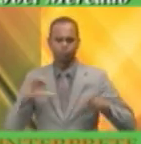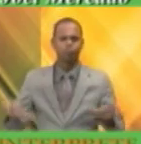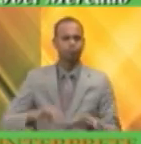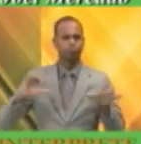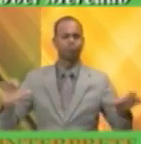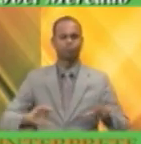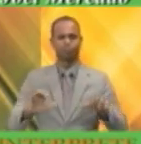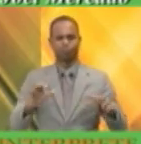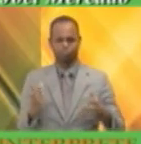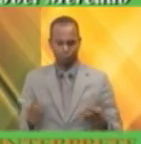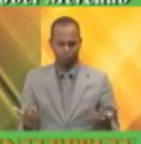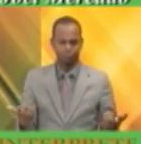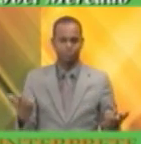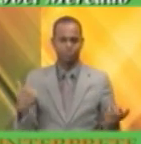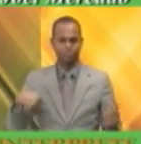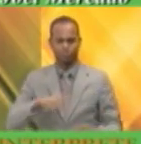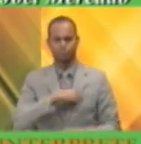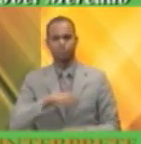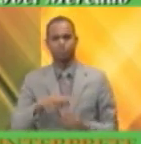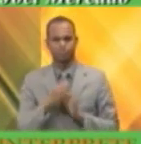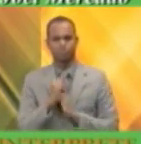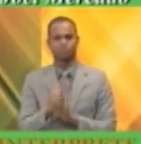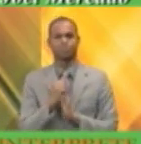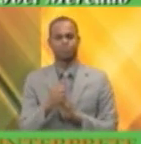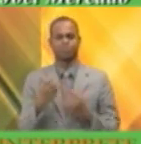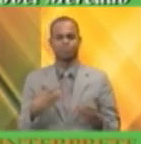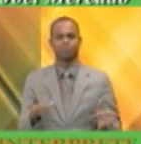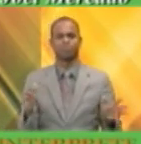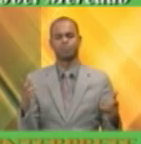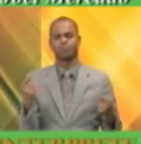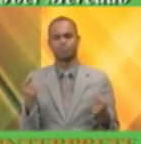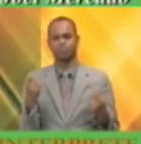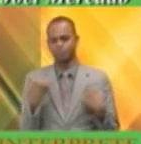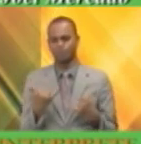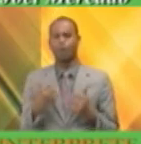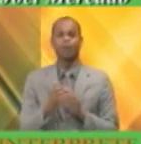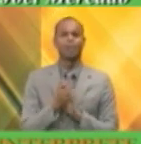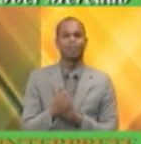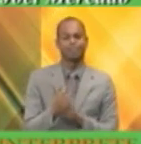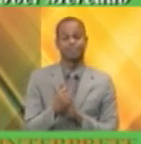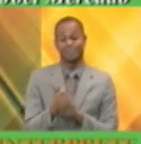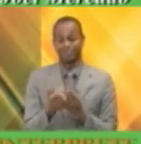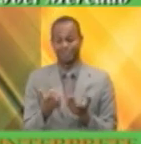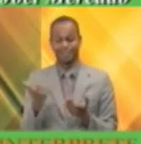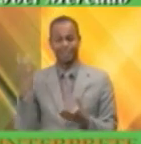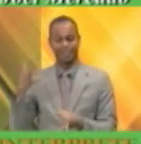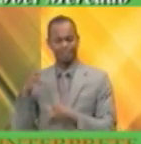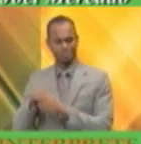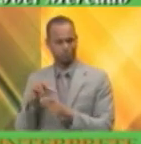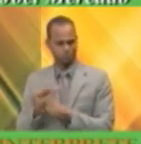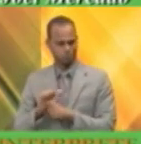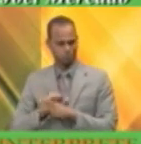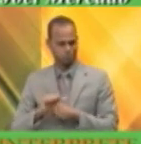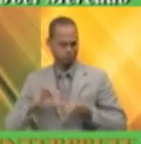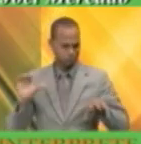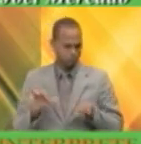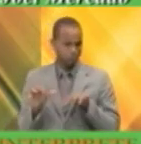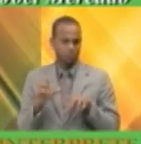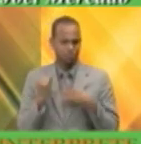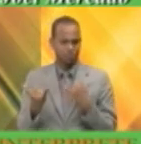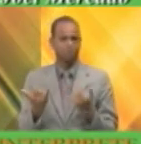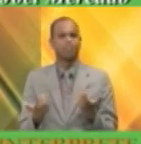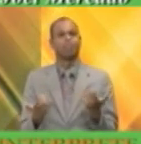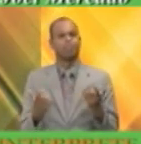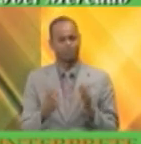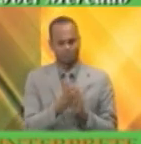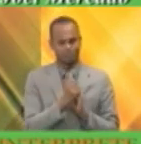Estamos dirigiendo, estamos de transición ya de atleta a dirigente formado, porque el paralimpismo